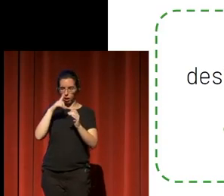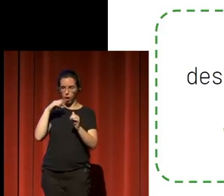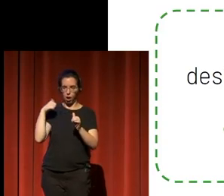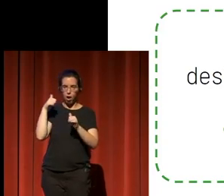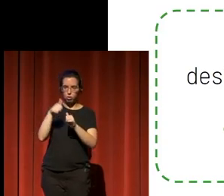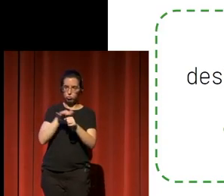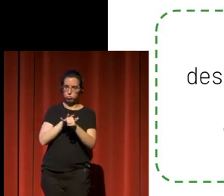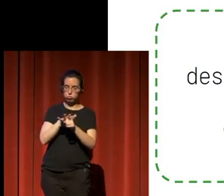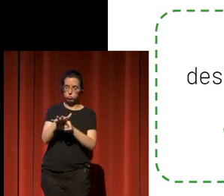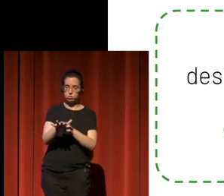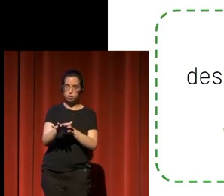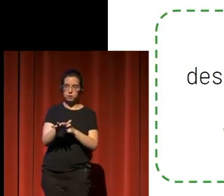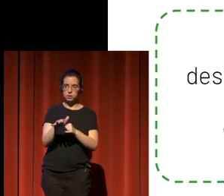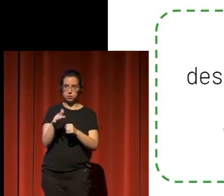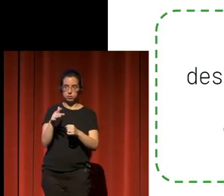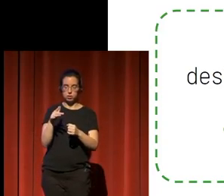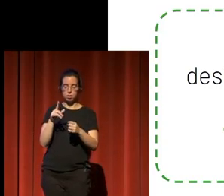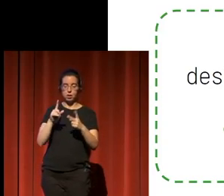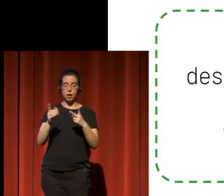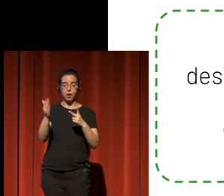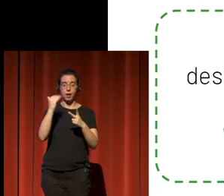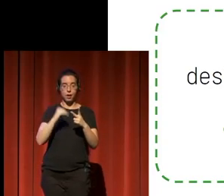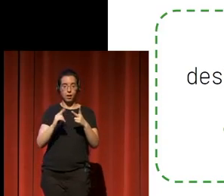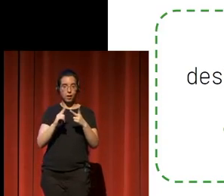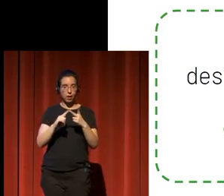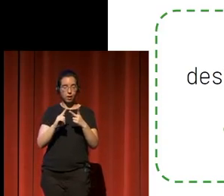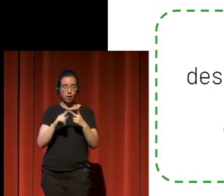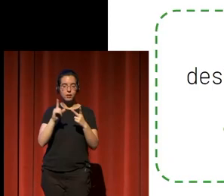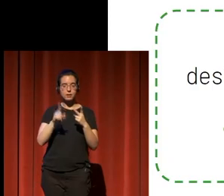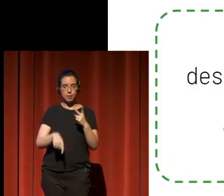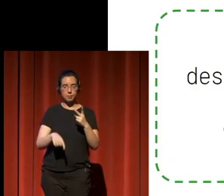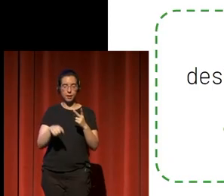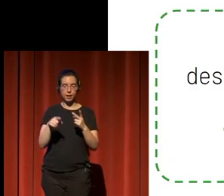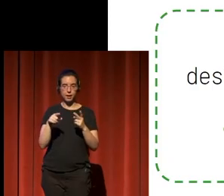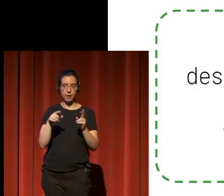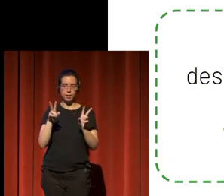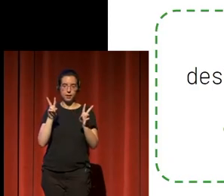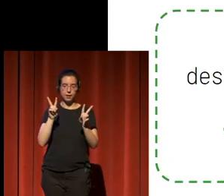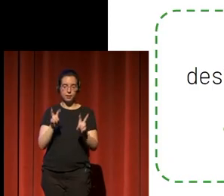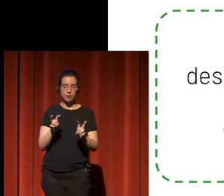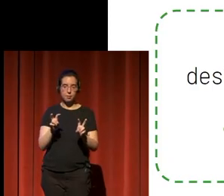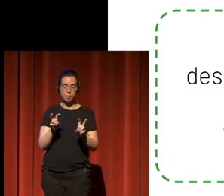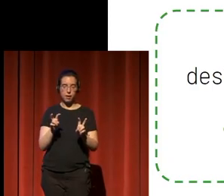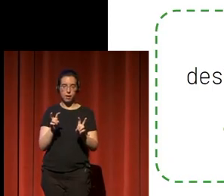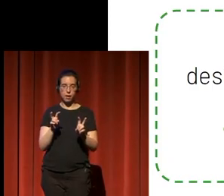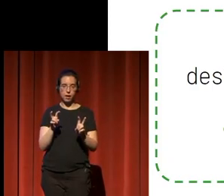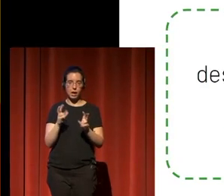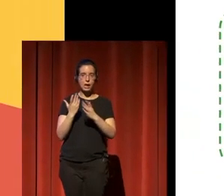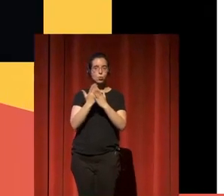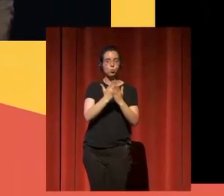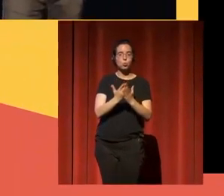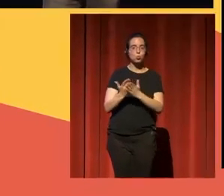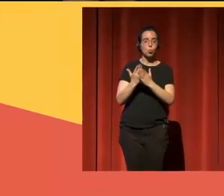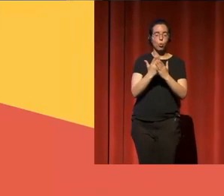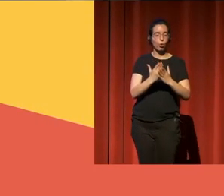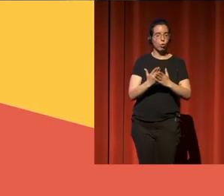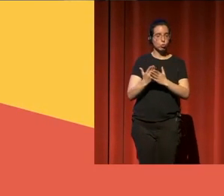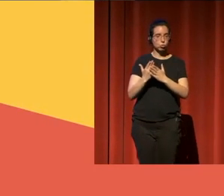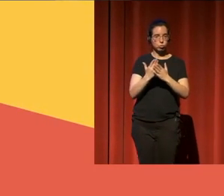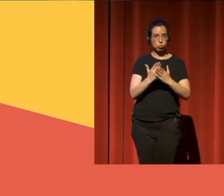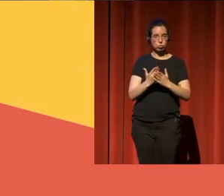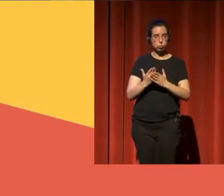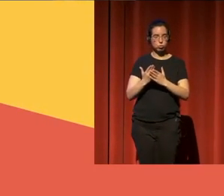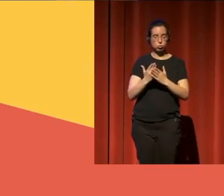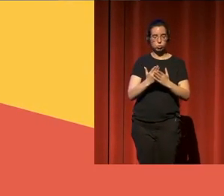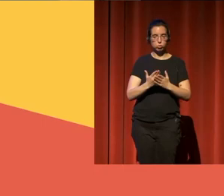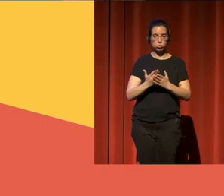años eh A continuación también hemos profundizado en en sí En aquellos estudios eh que han